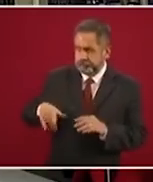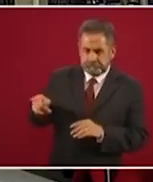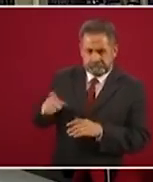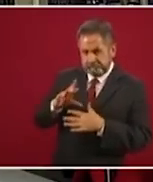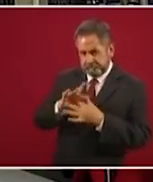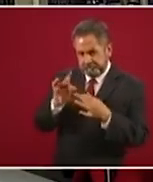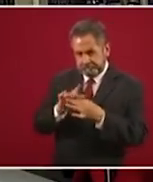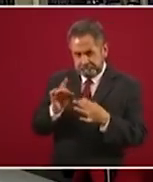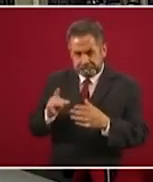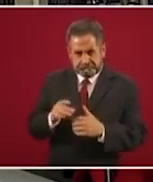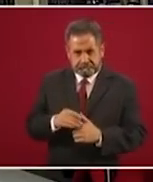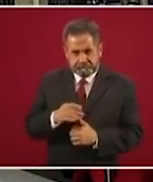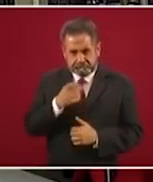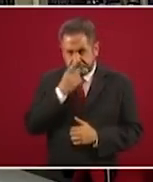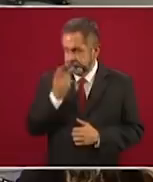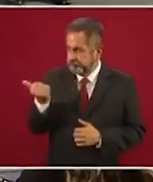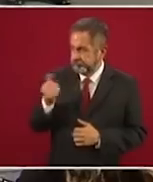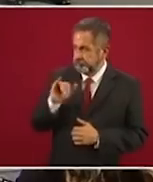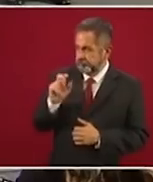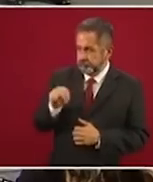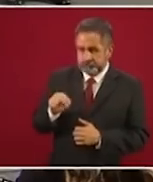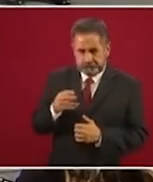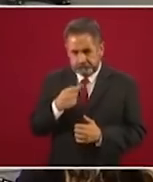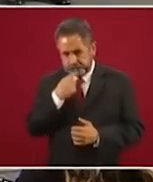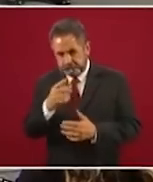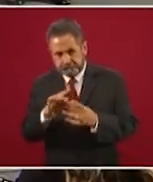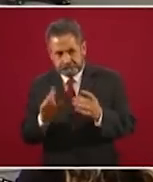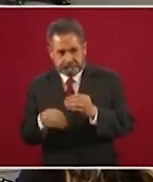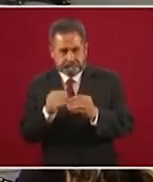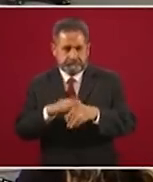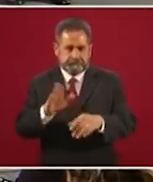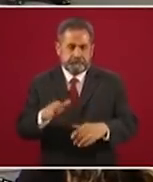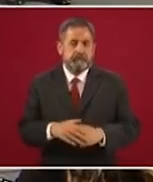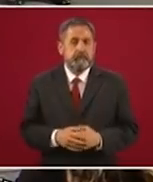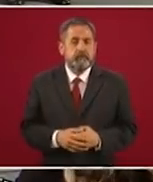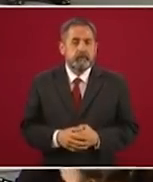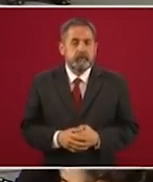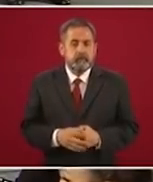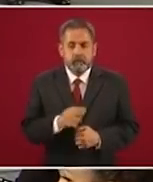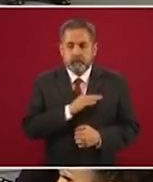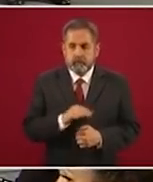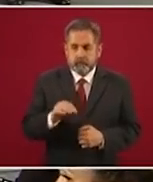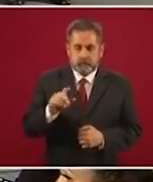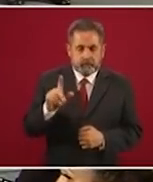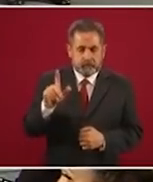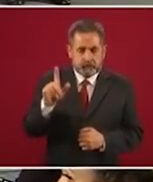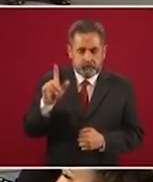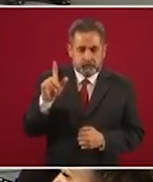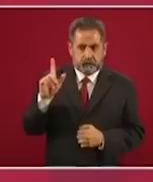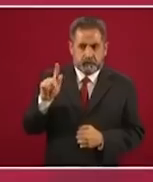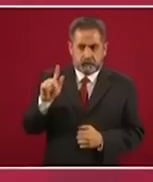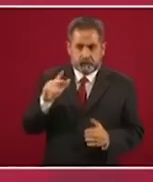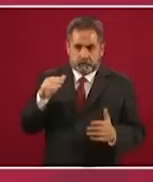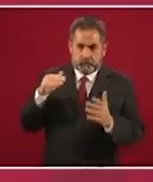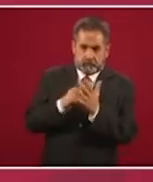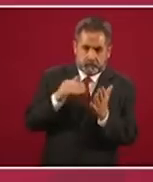aquí Juan Ferrer, de los un poco más de 70 mil millones de pesos del